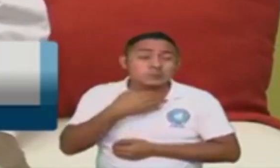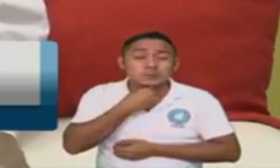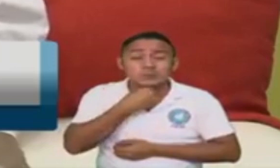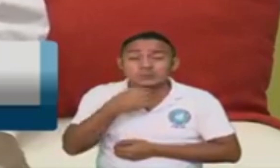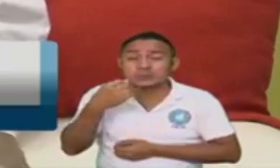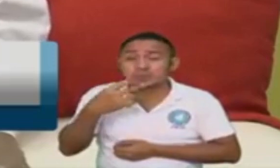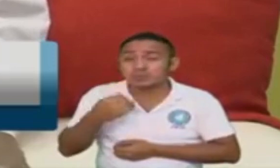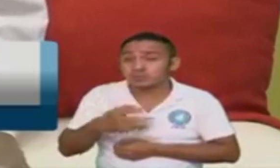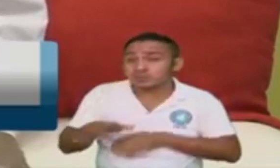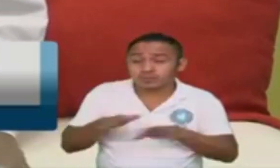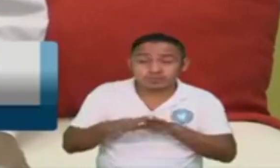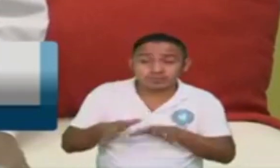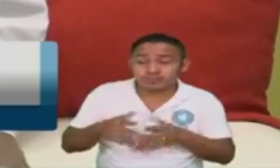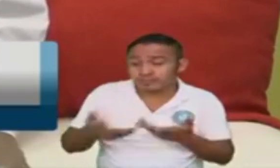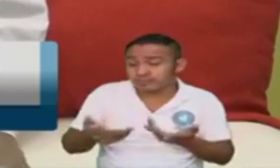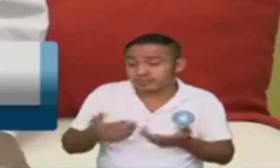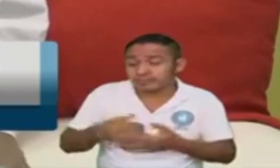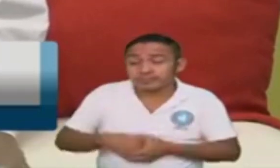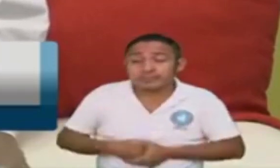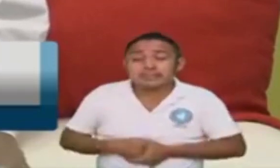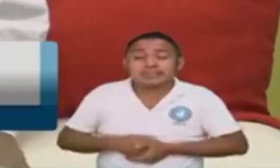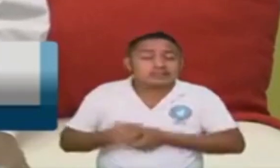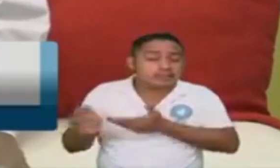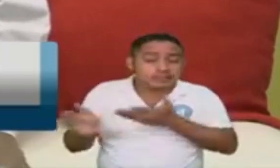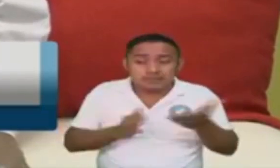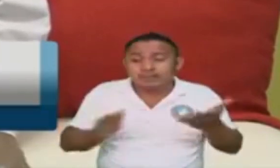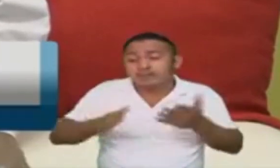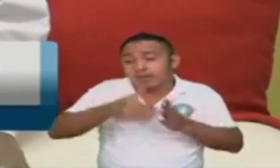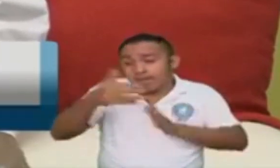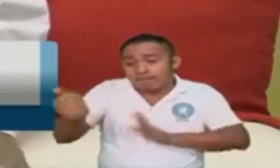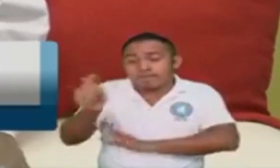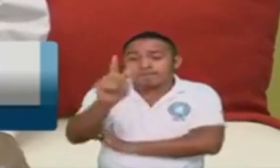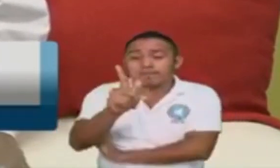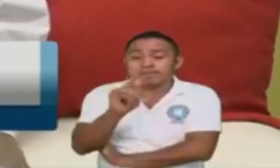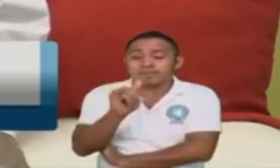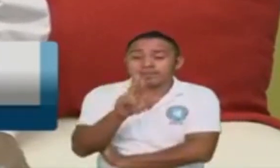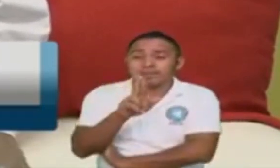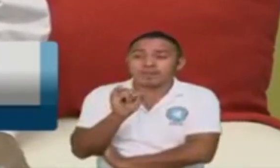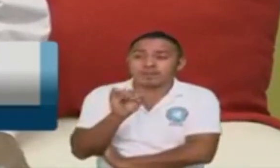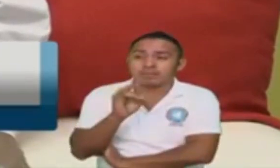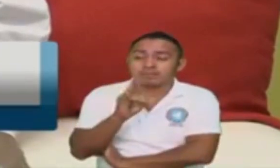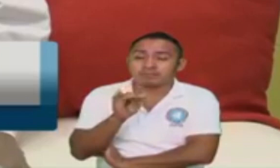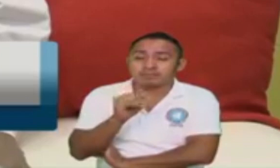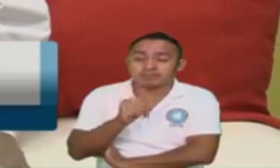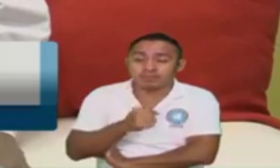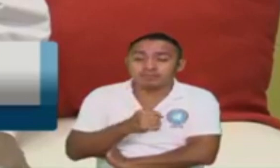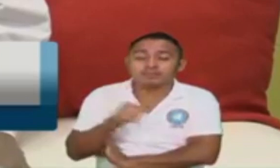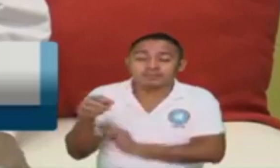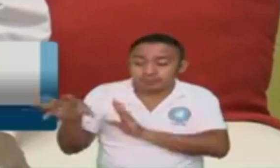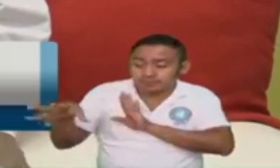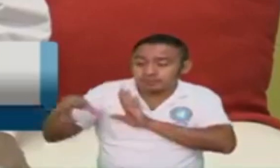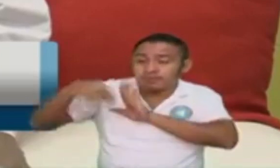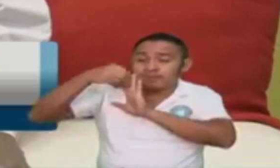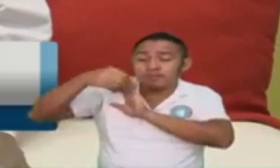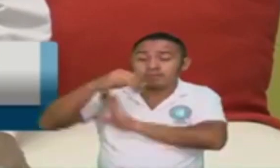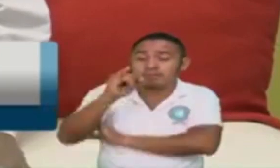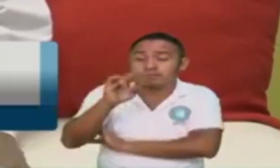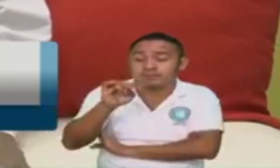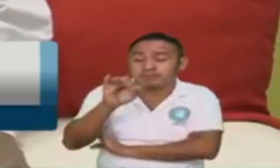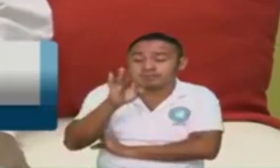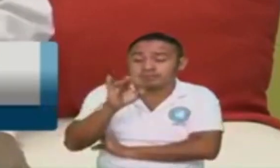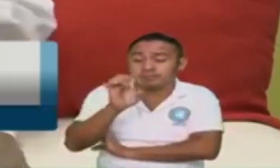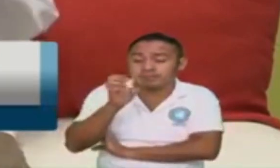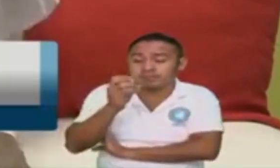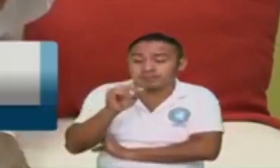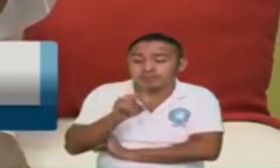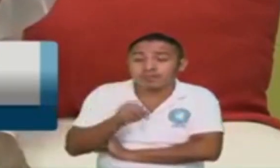puedes andar con ella. Hay otras causas también de tiroiditis que se mencionan ahí como tiroiditis infecciosas. También el